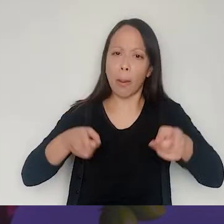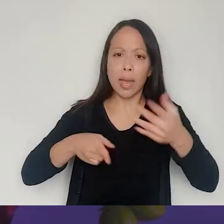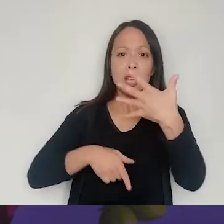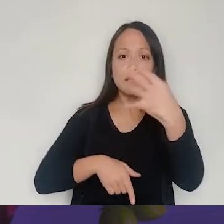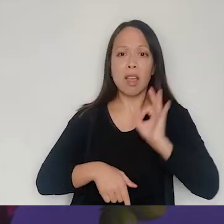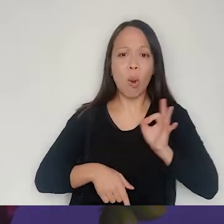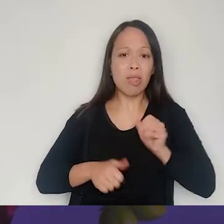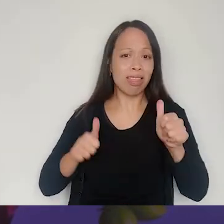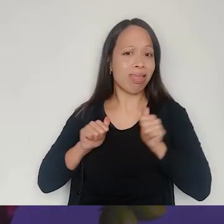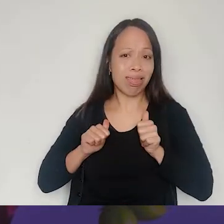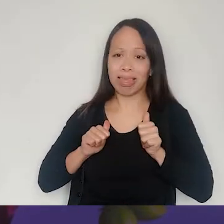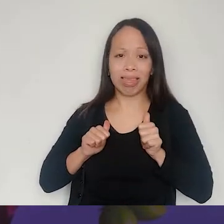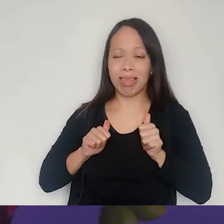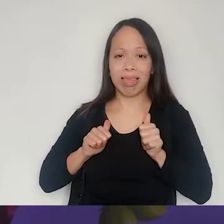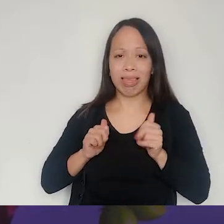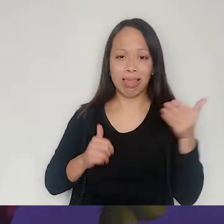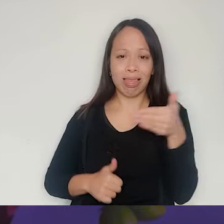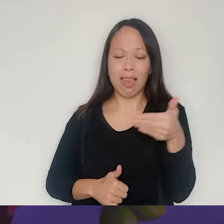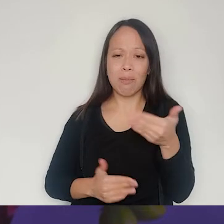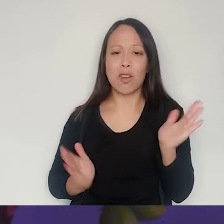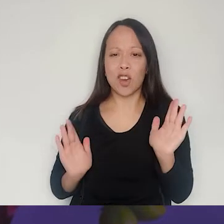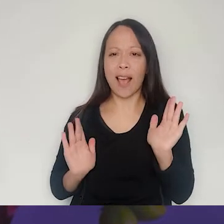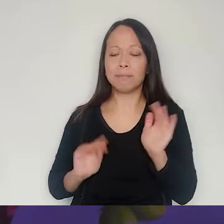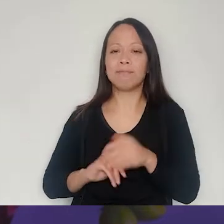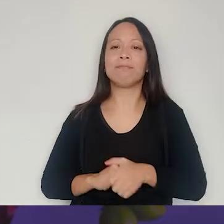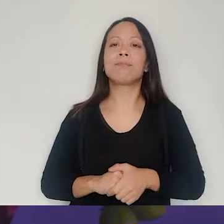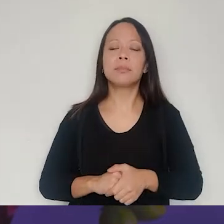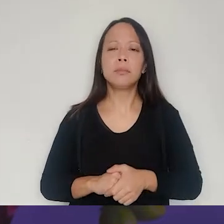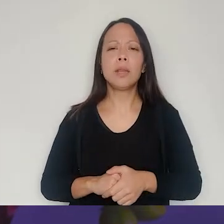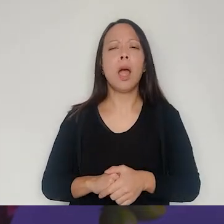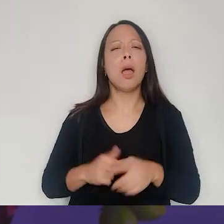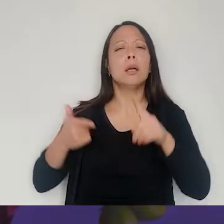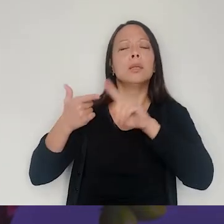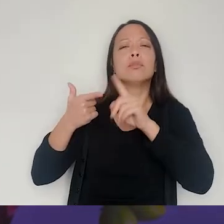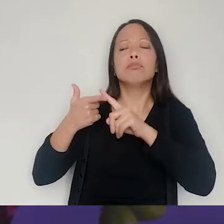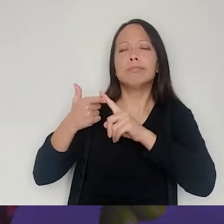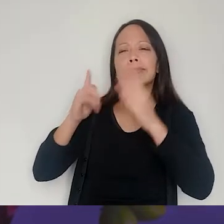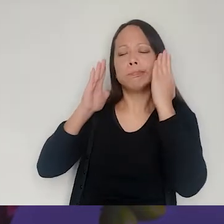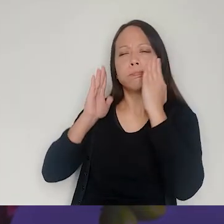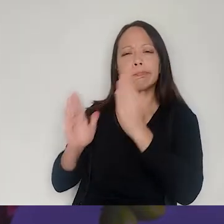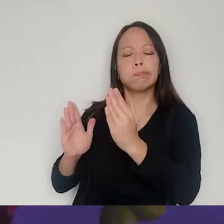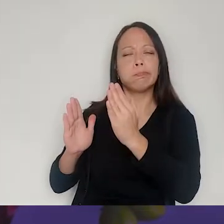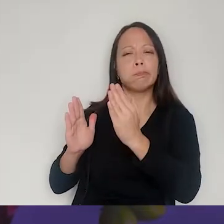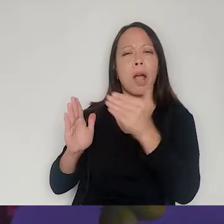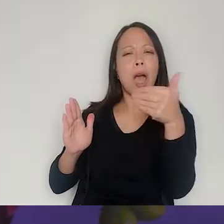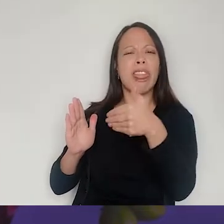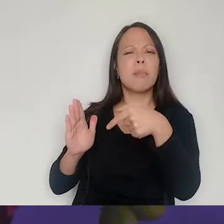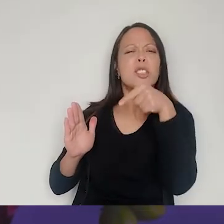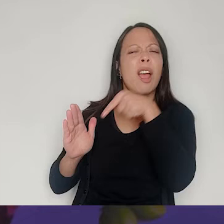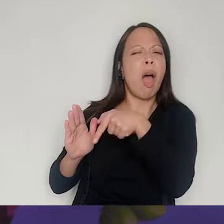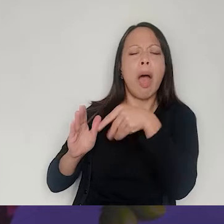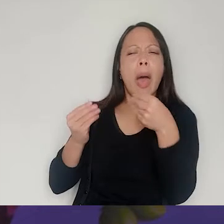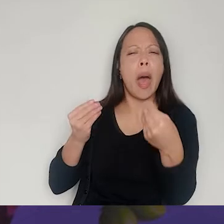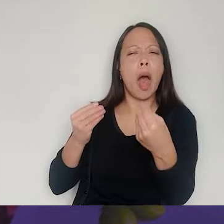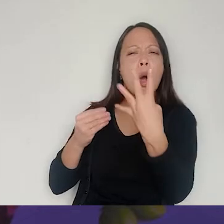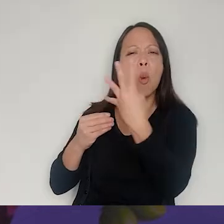lo que ofrecía la percepción de los pacientes. Y sobre todo se concentraba la demora diagnóstica